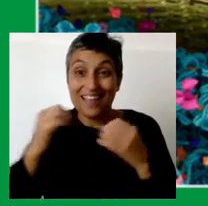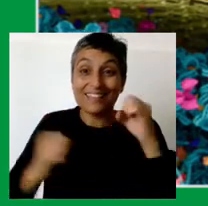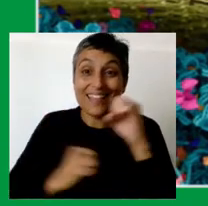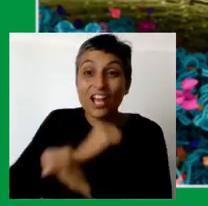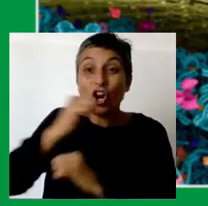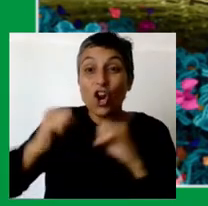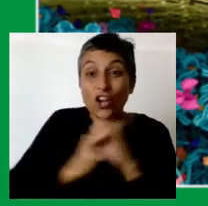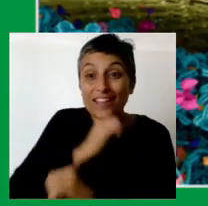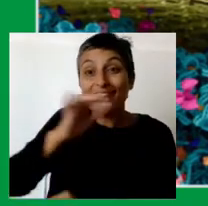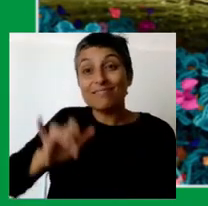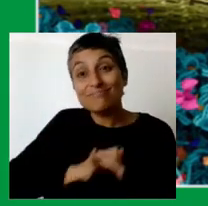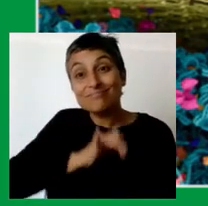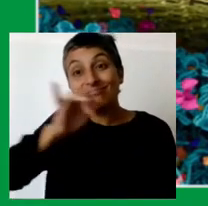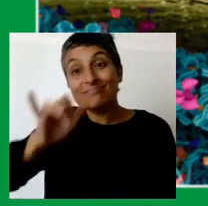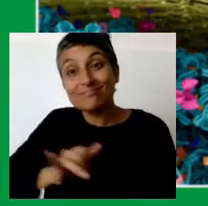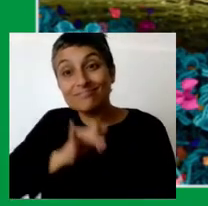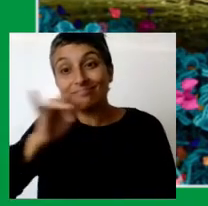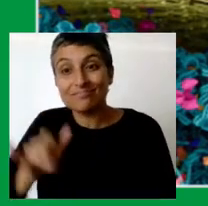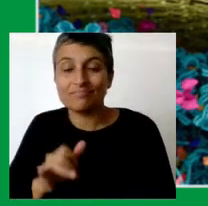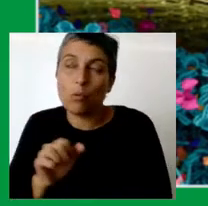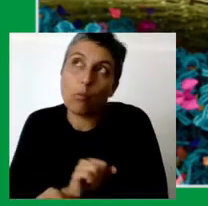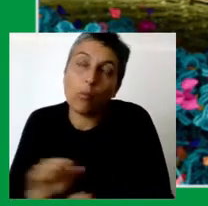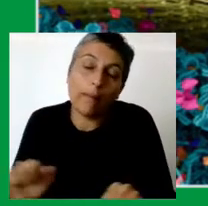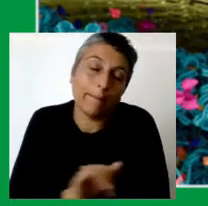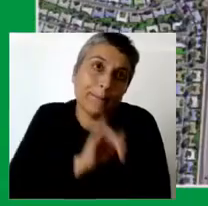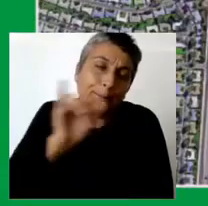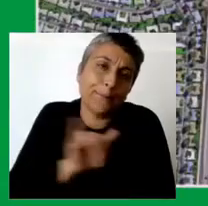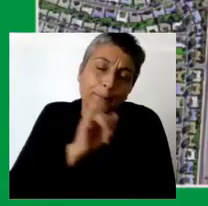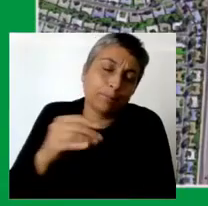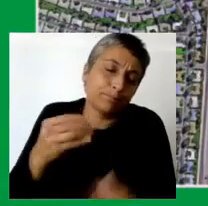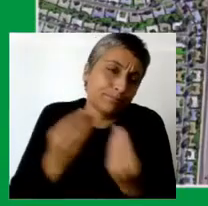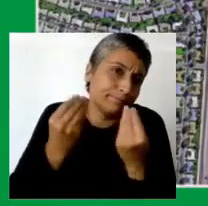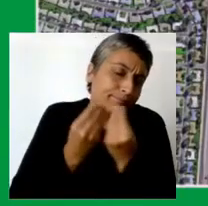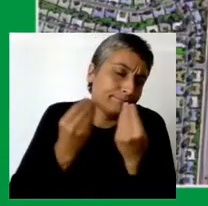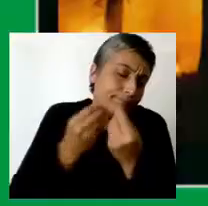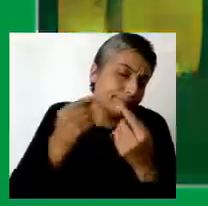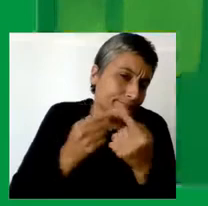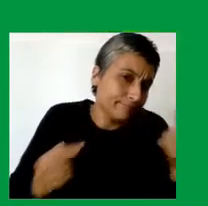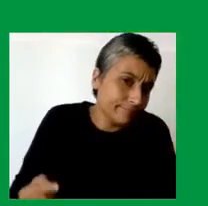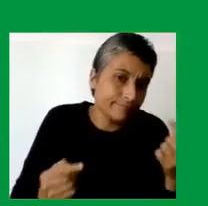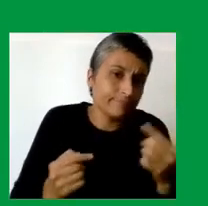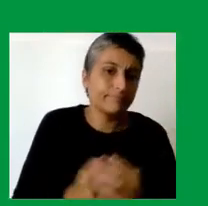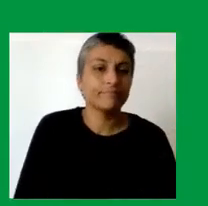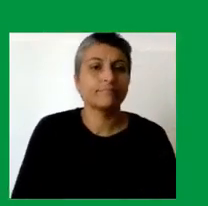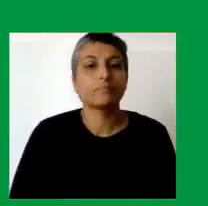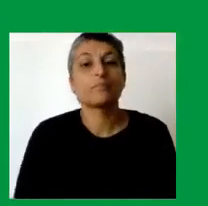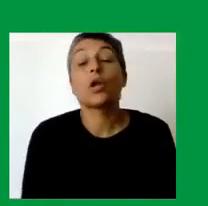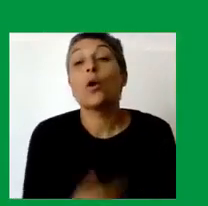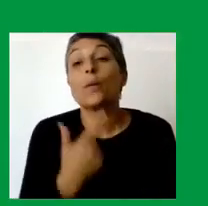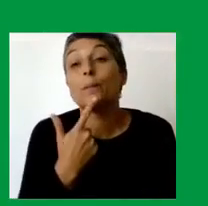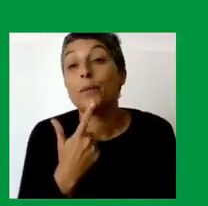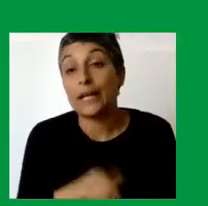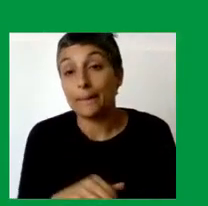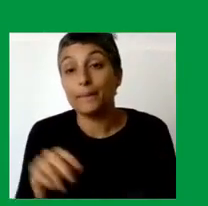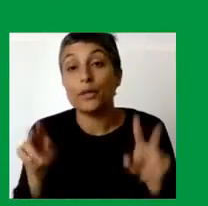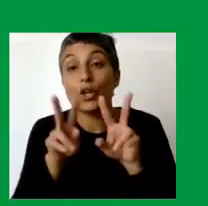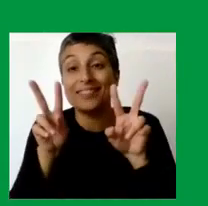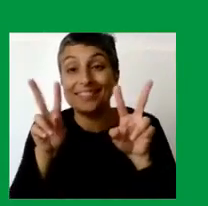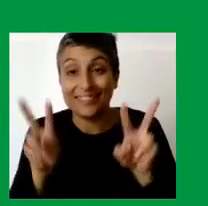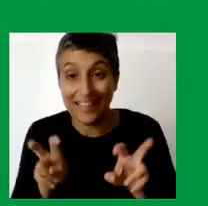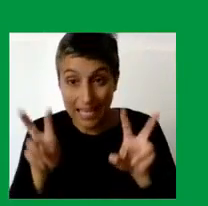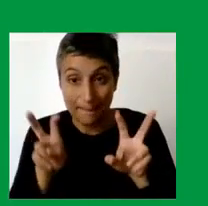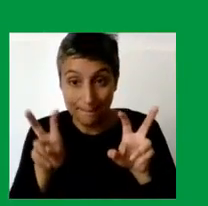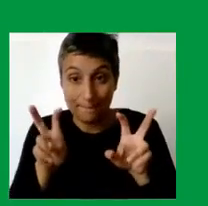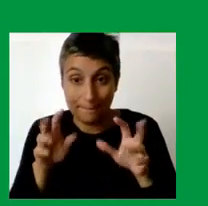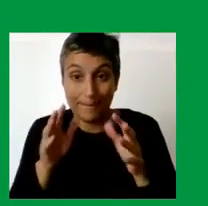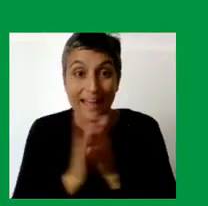narrar cantidad de cosas. ¿Y qué quiero decir? Bueno, por ejemplo, un tema, como decíamos, como la